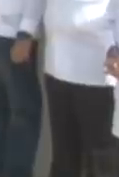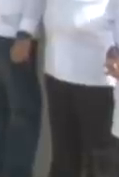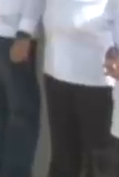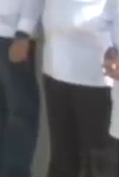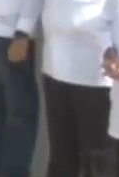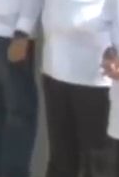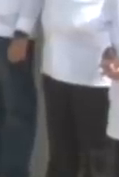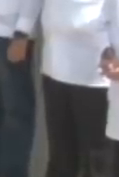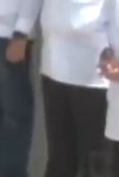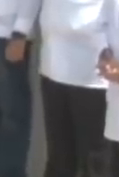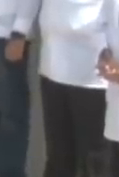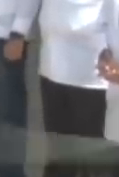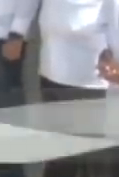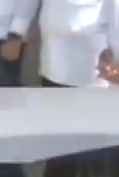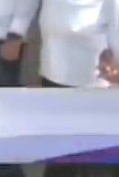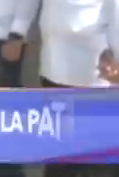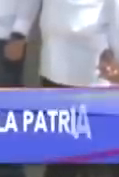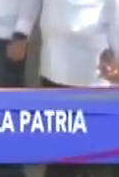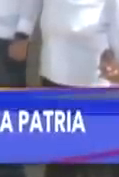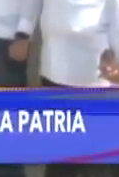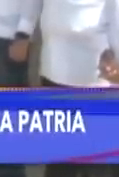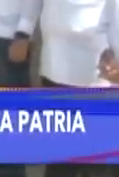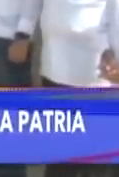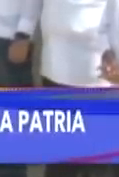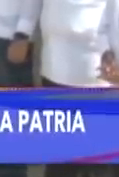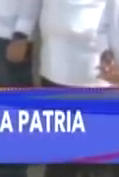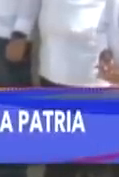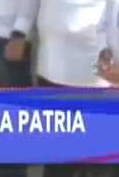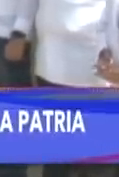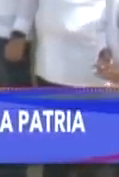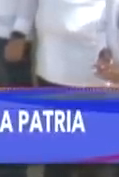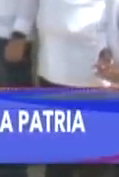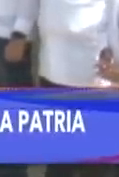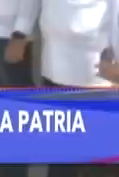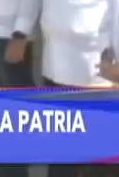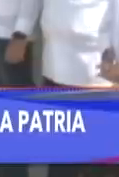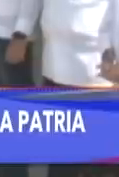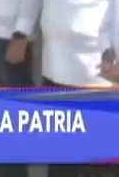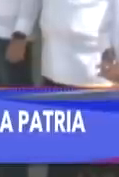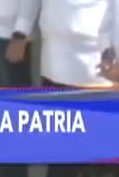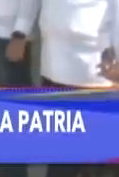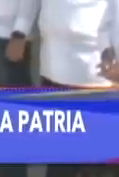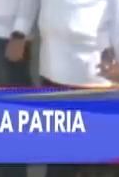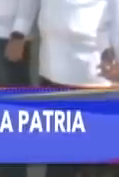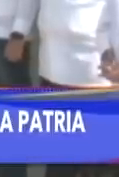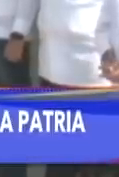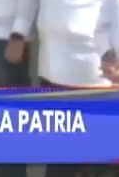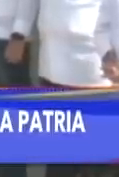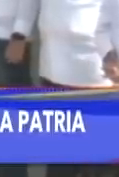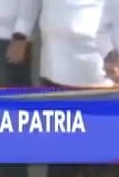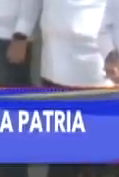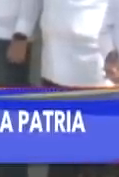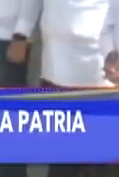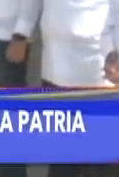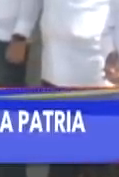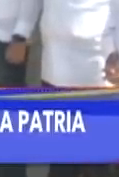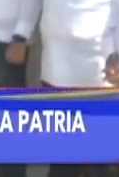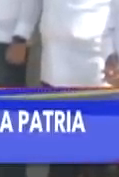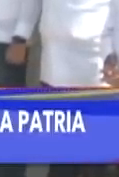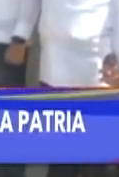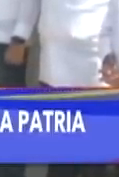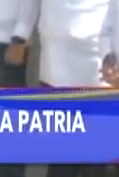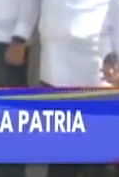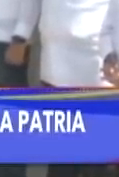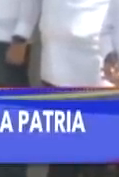la Misión Milagro con el convenio Cuba-Venezuela que estábamos reestructurando, rehabilitando. Es